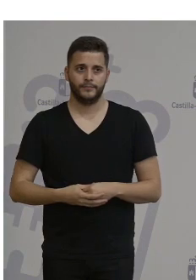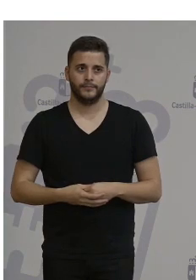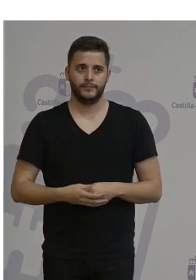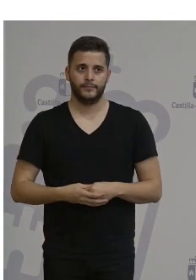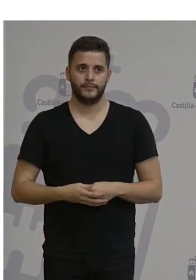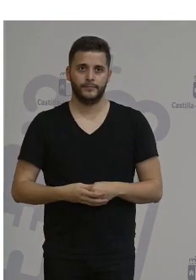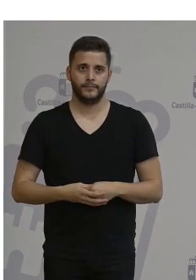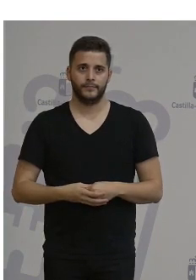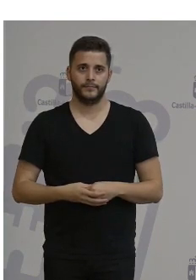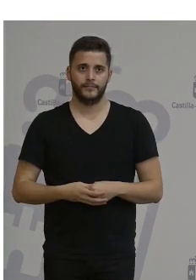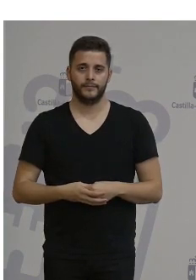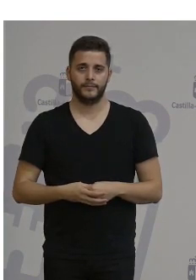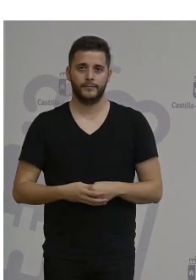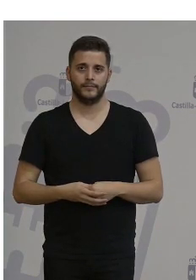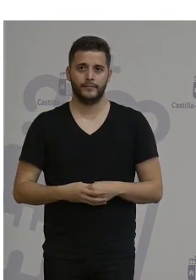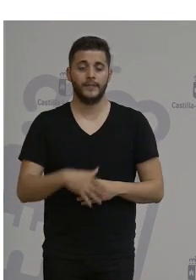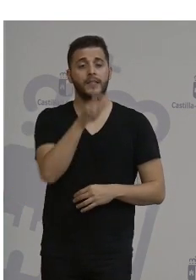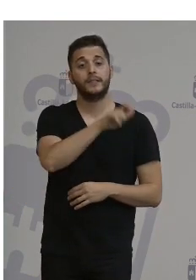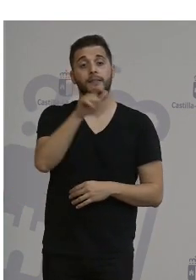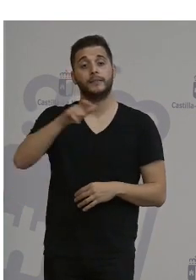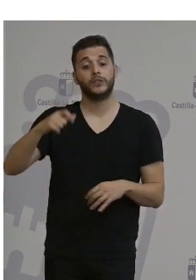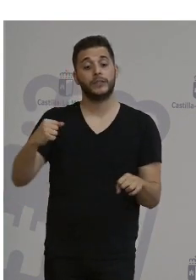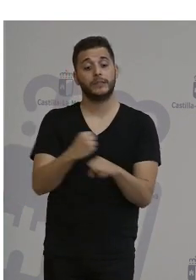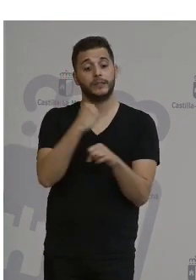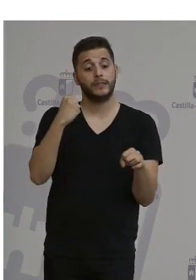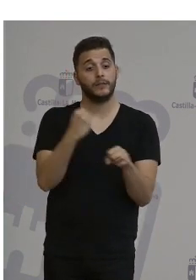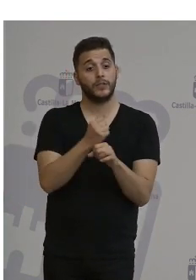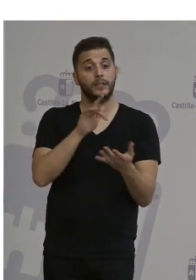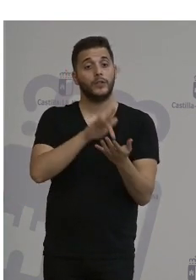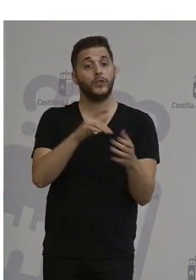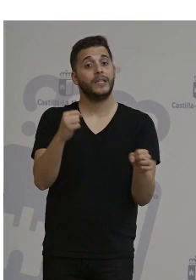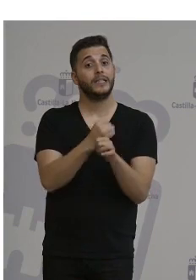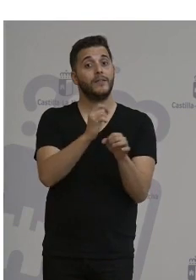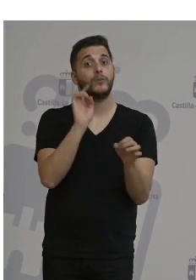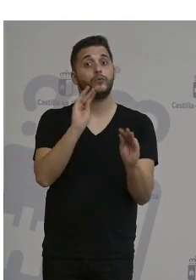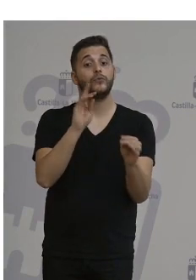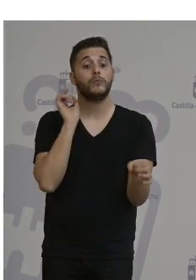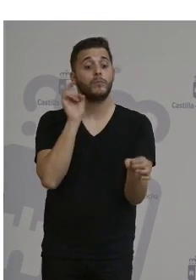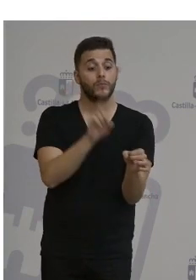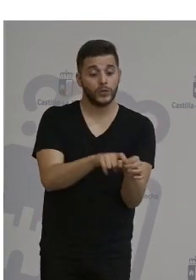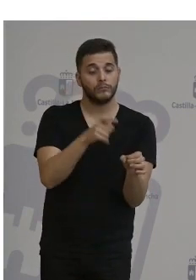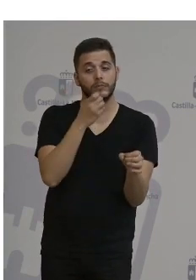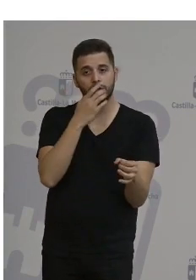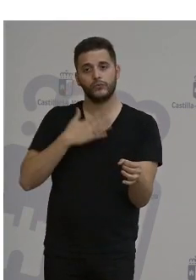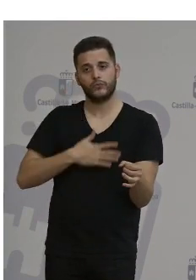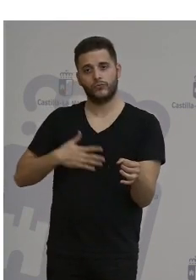La que el personal laboral que se incorporó a su puesto de trabajo fuera bien acogido.